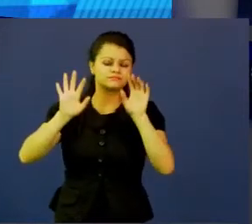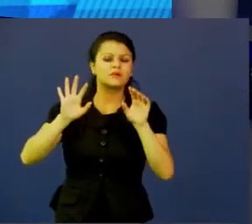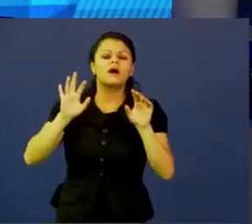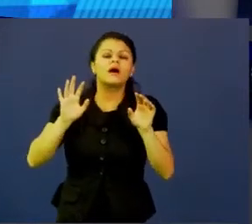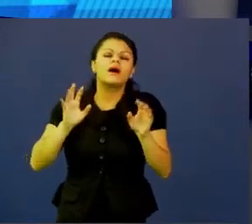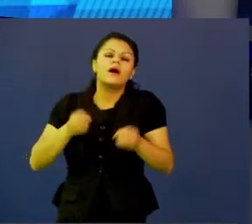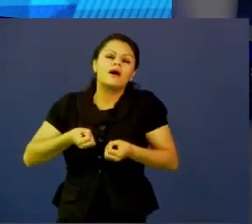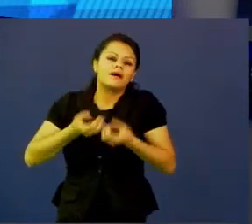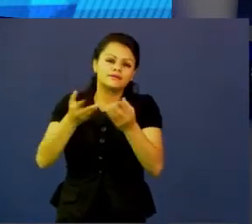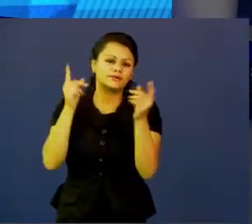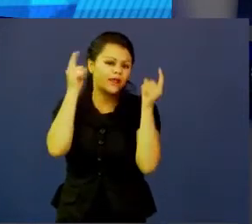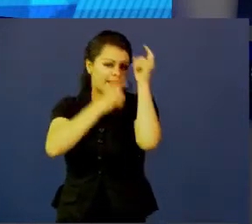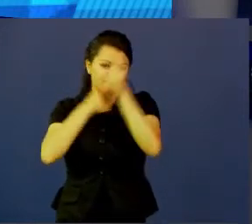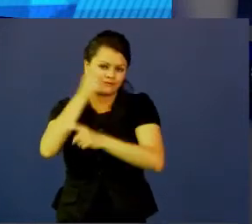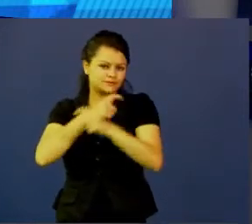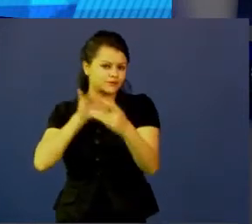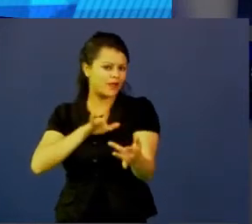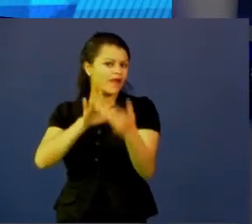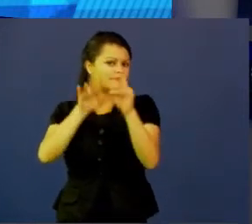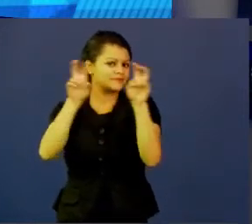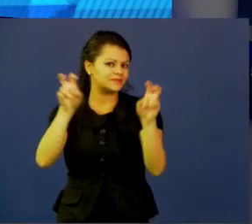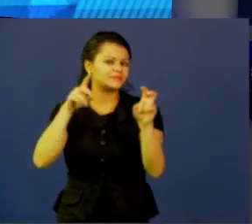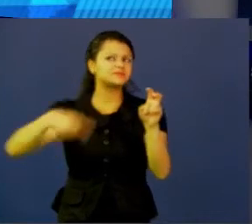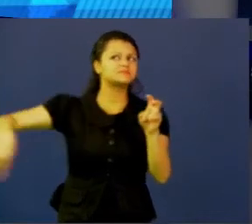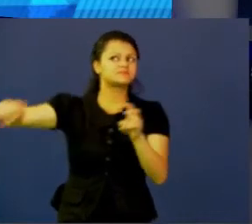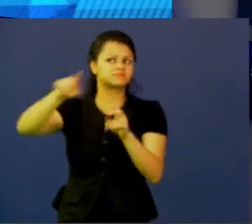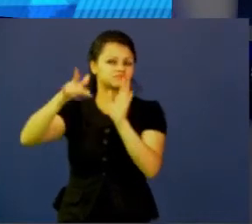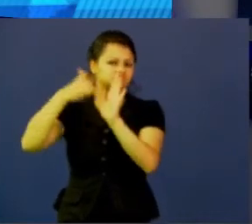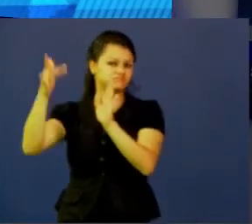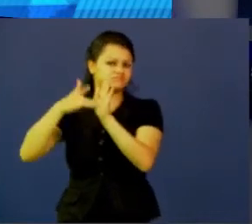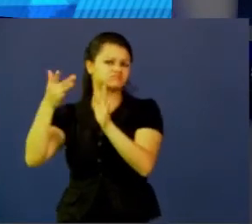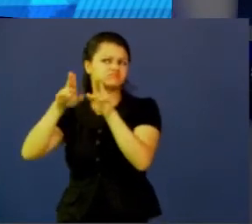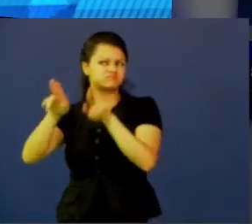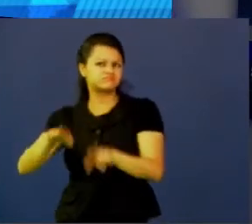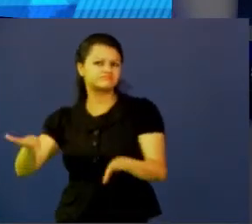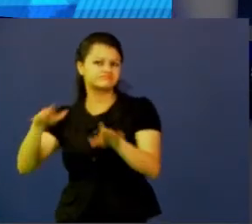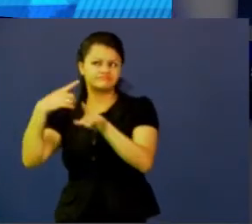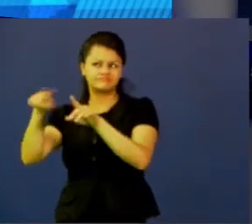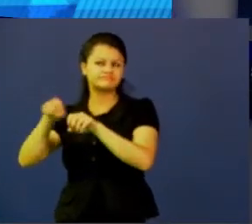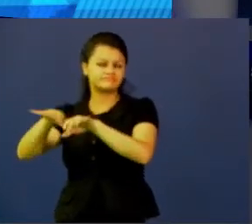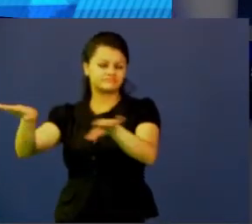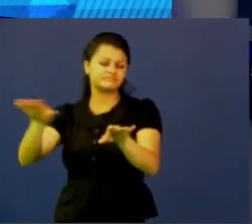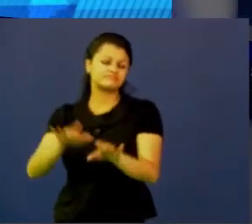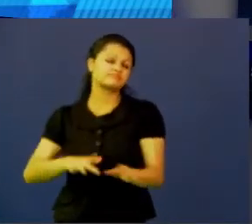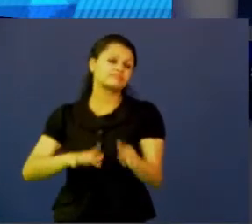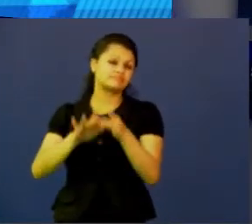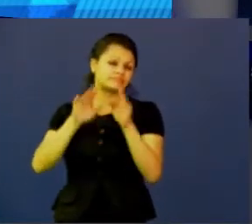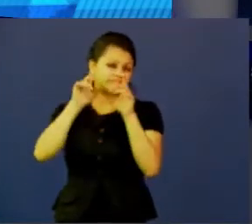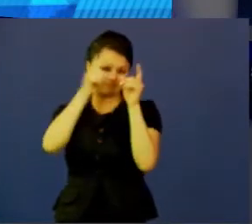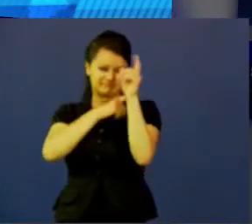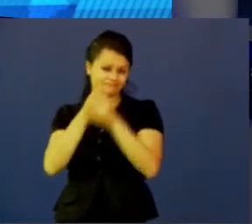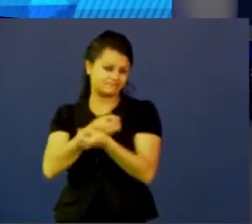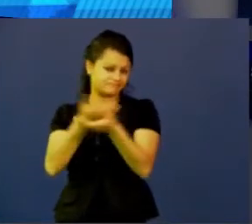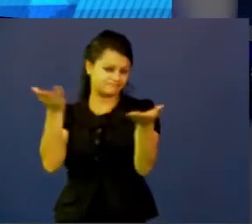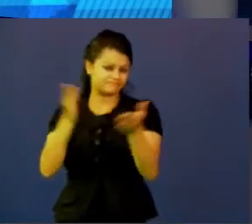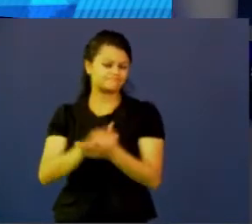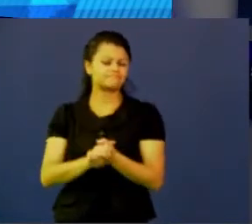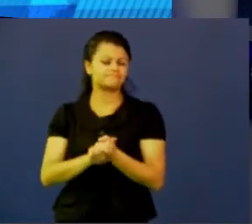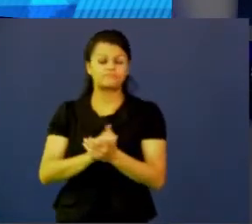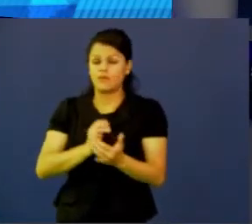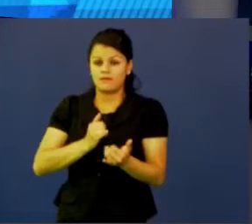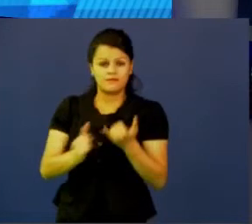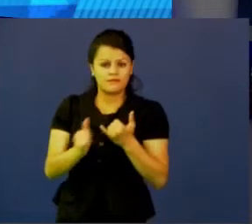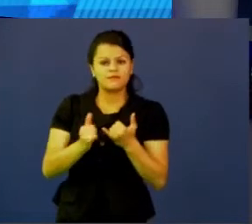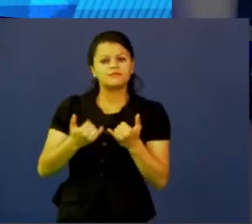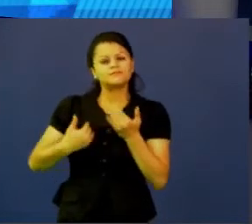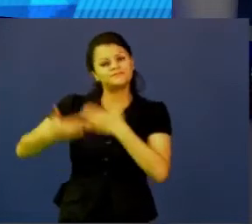reflexión absolutamente pertinente para los medios digitales. Y por último, pues yo simplemente quisiera volver a mi idea original y